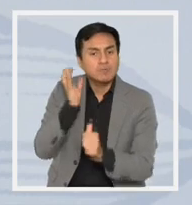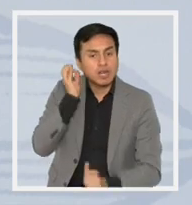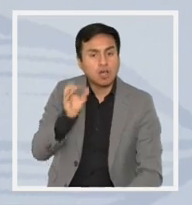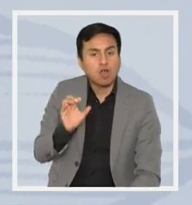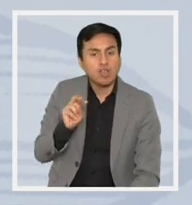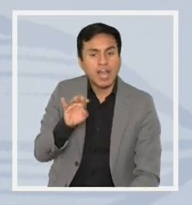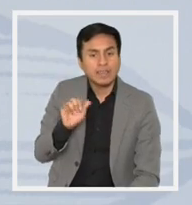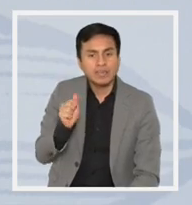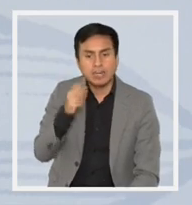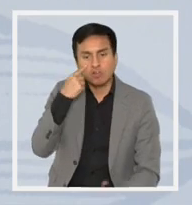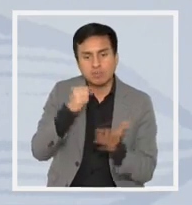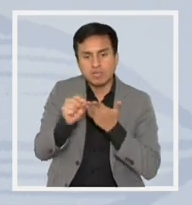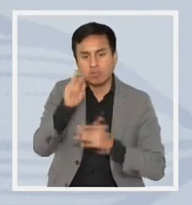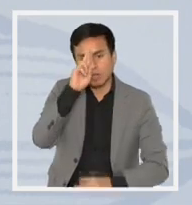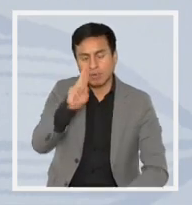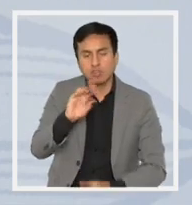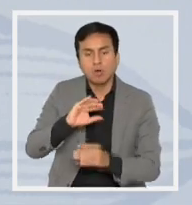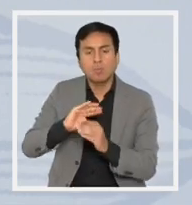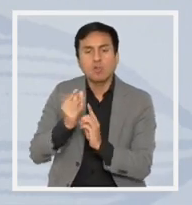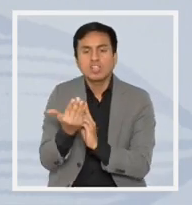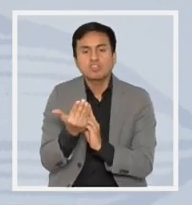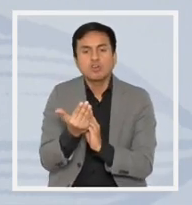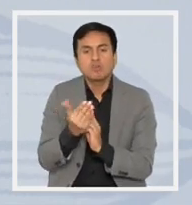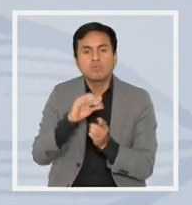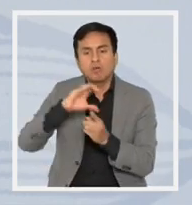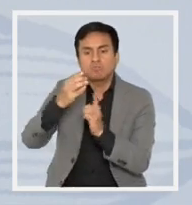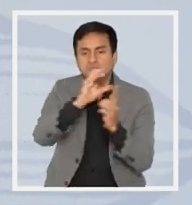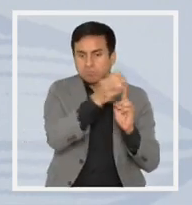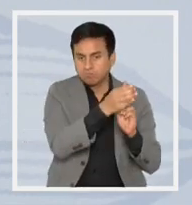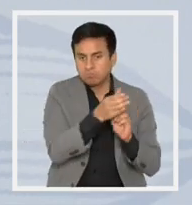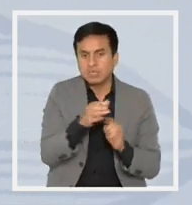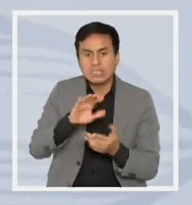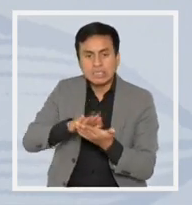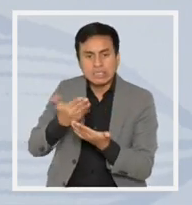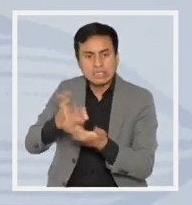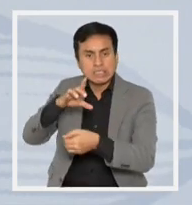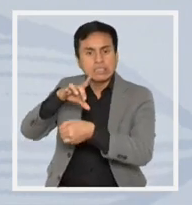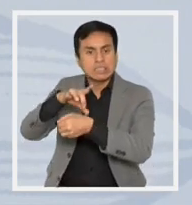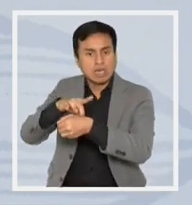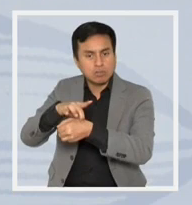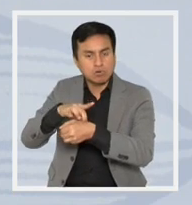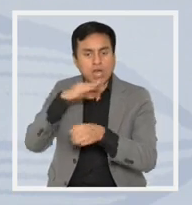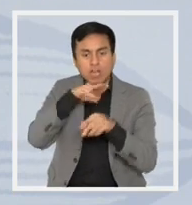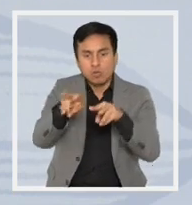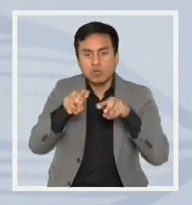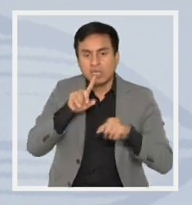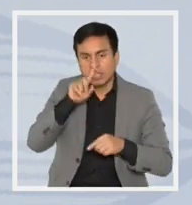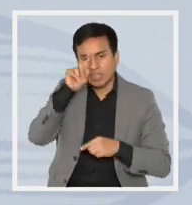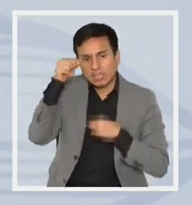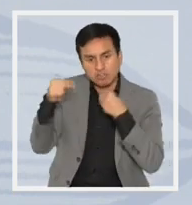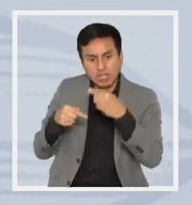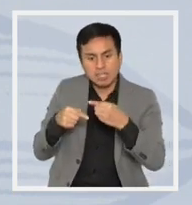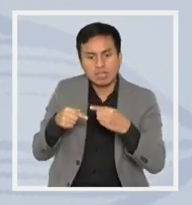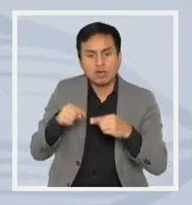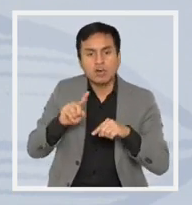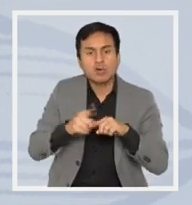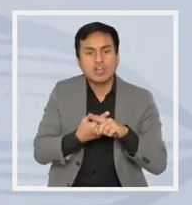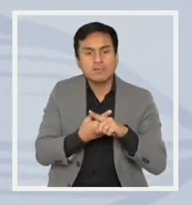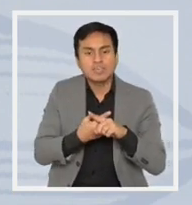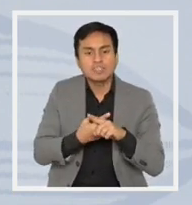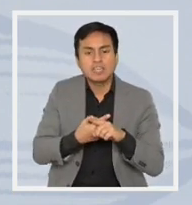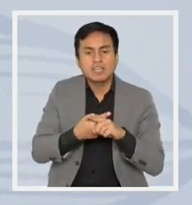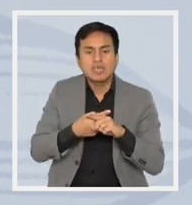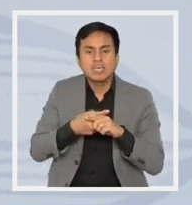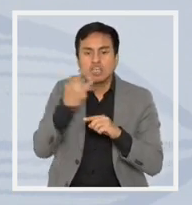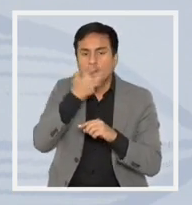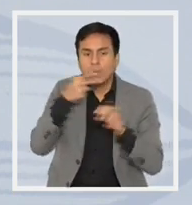el reconocimiento y respeto y protección a la interculturalidad en la salud, la agricultura tradicional, la revitalización del